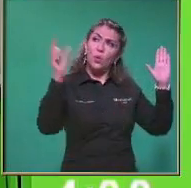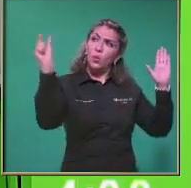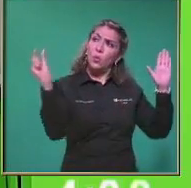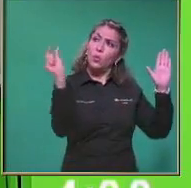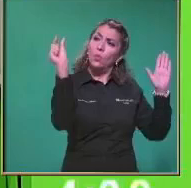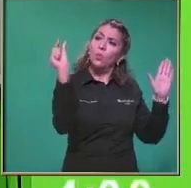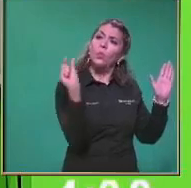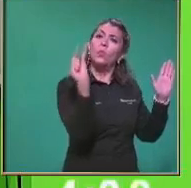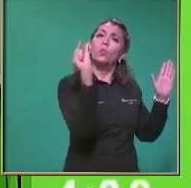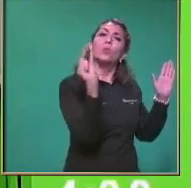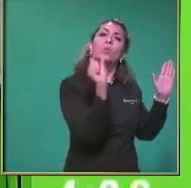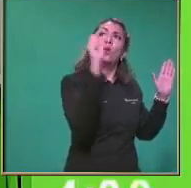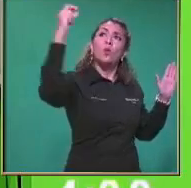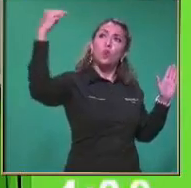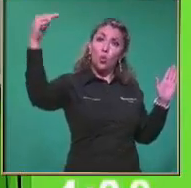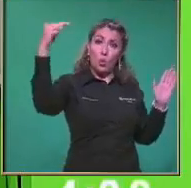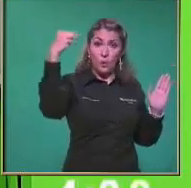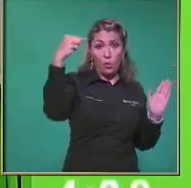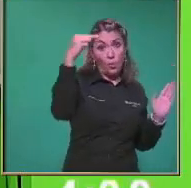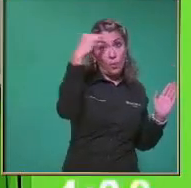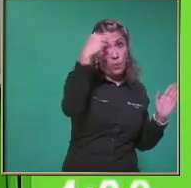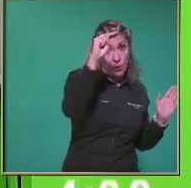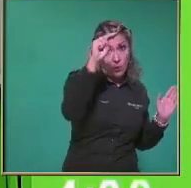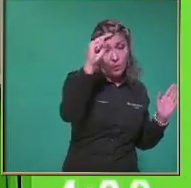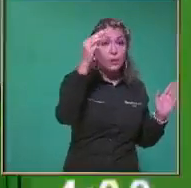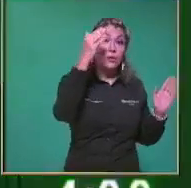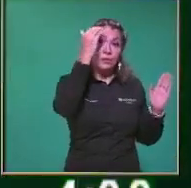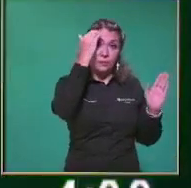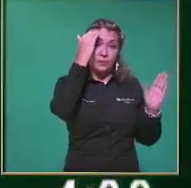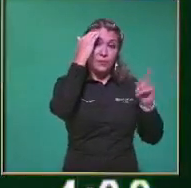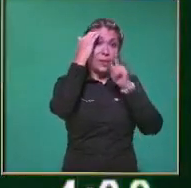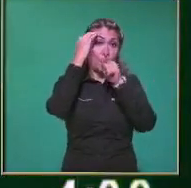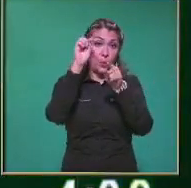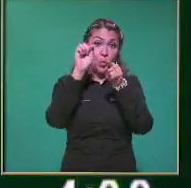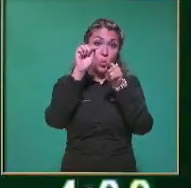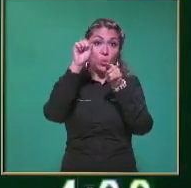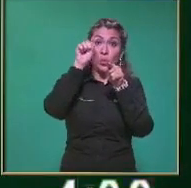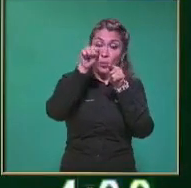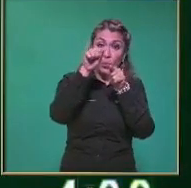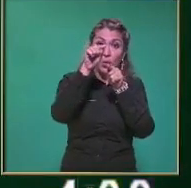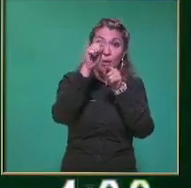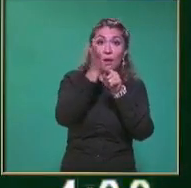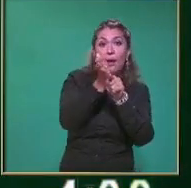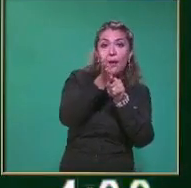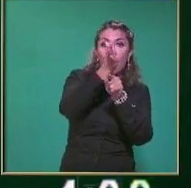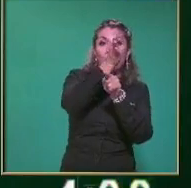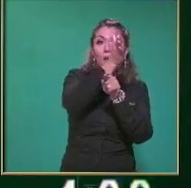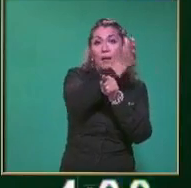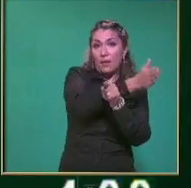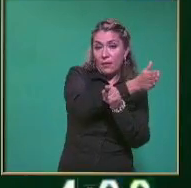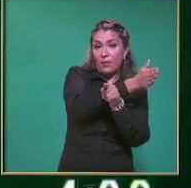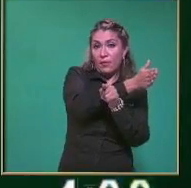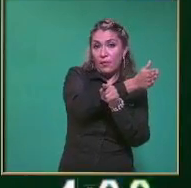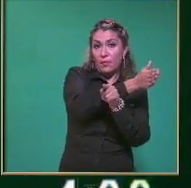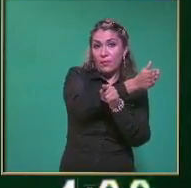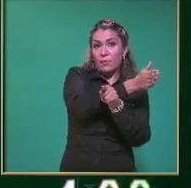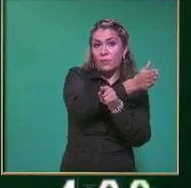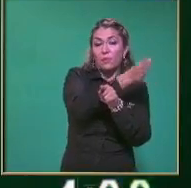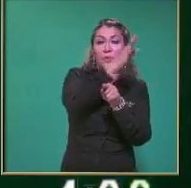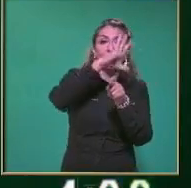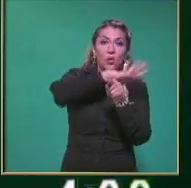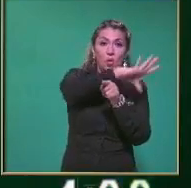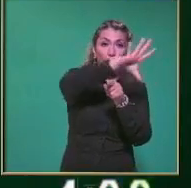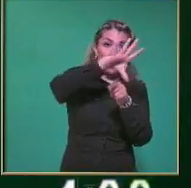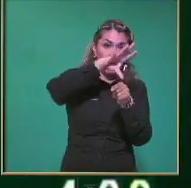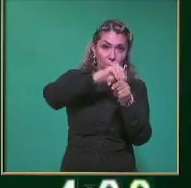posiciones. Entonces, ya sabemos que del punto decimal hacia la izquierda están las unidades,